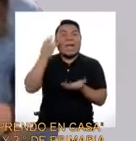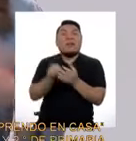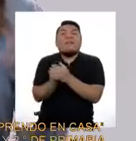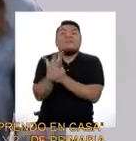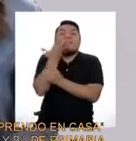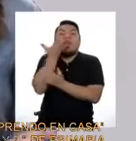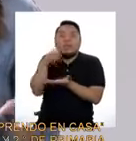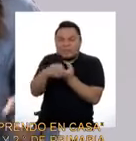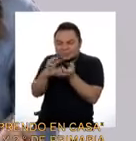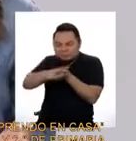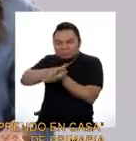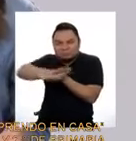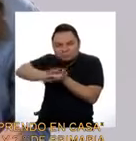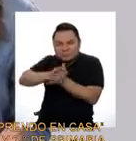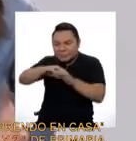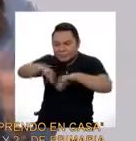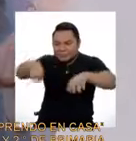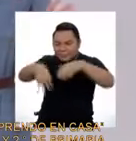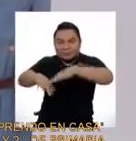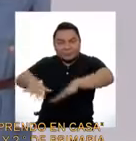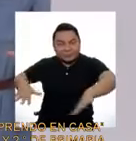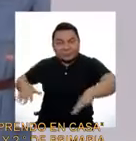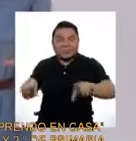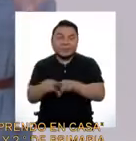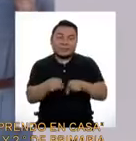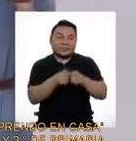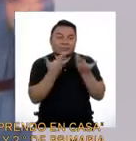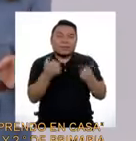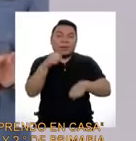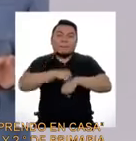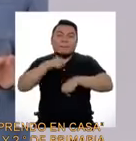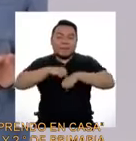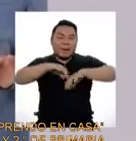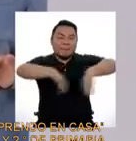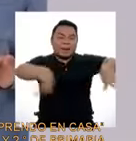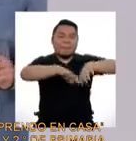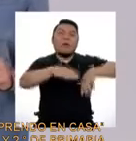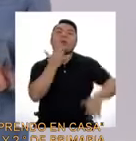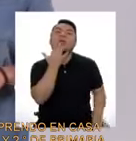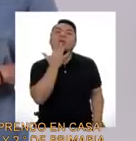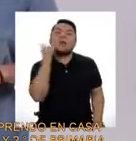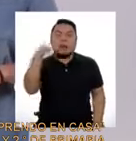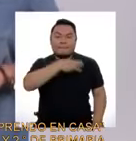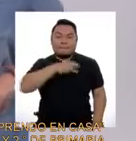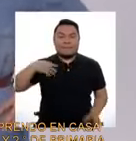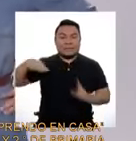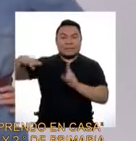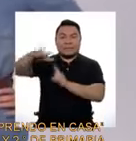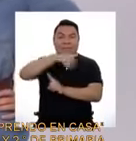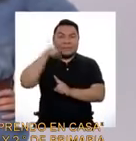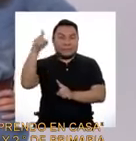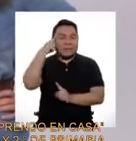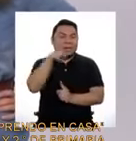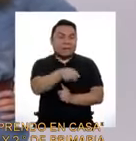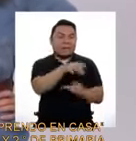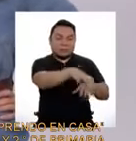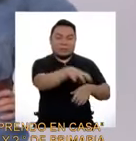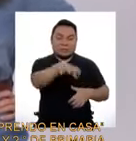opción es separar nuestros residuos sólidos. Podemos separarlos en los colores propuestos por el Ministerio del Ambiente.